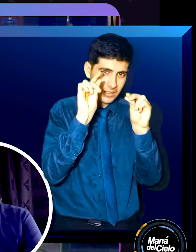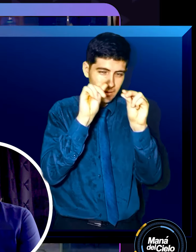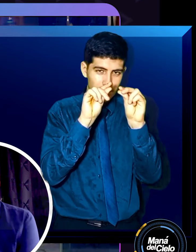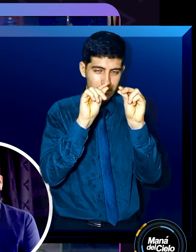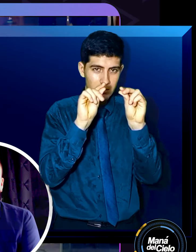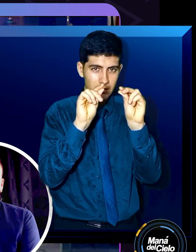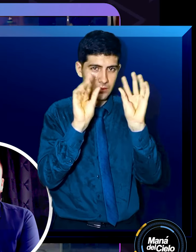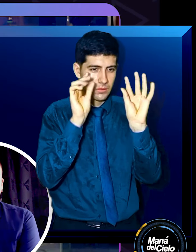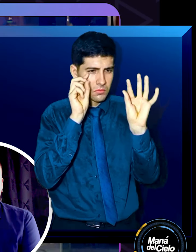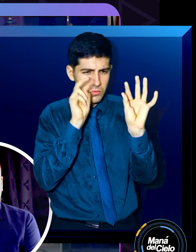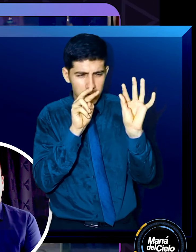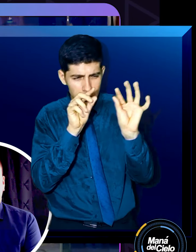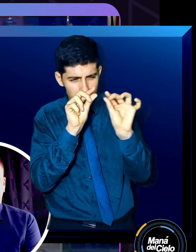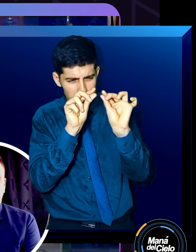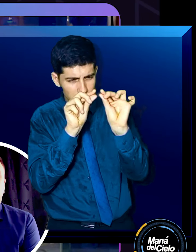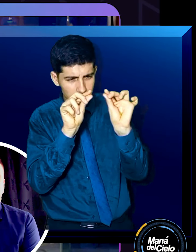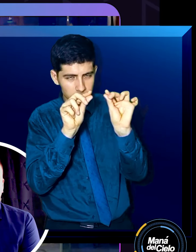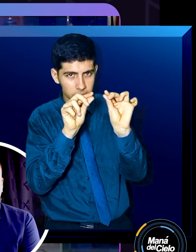No quieras ser grande,